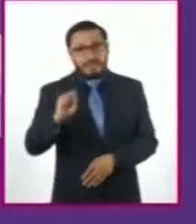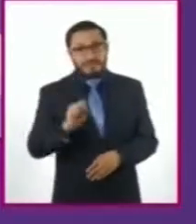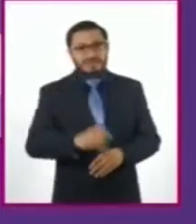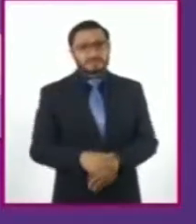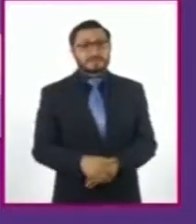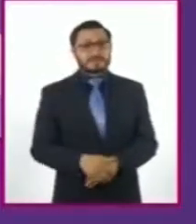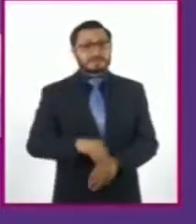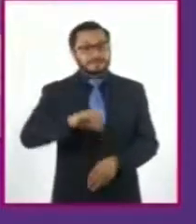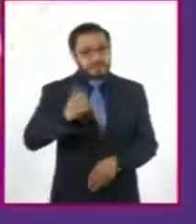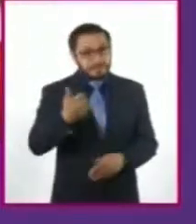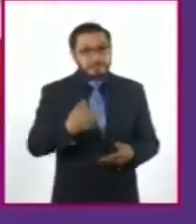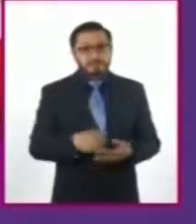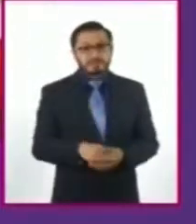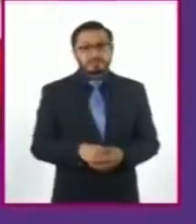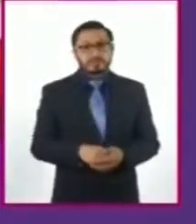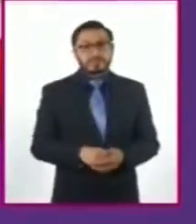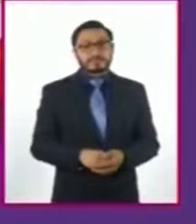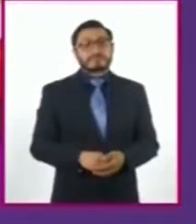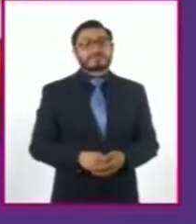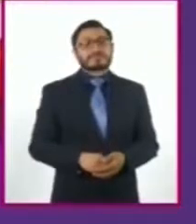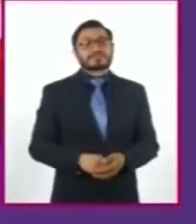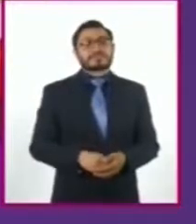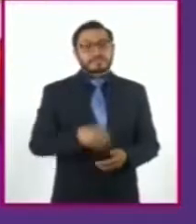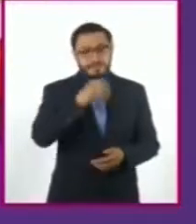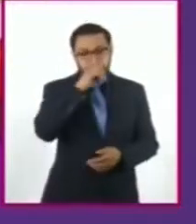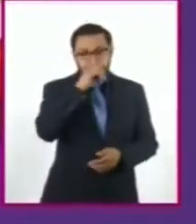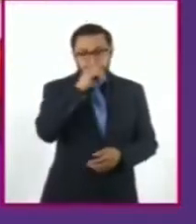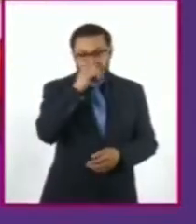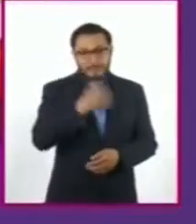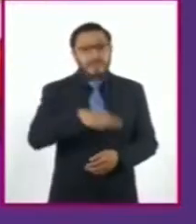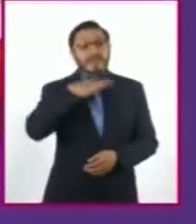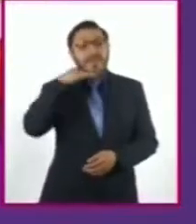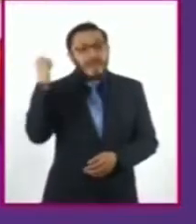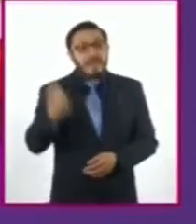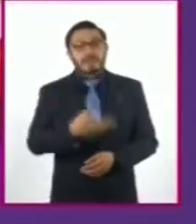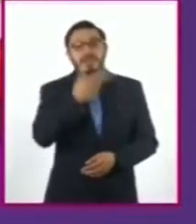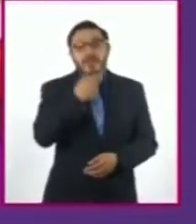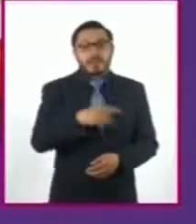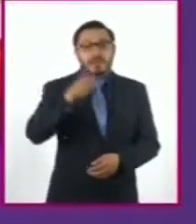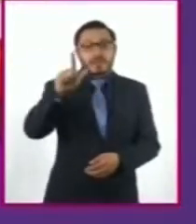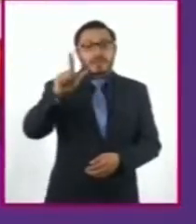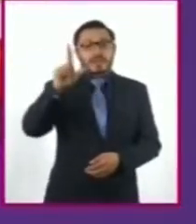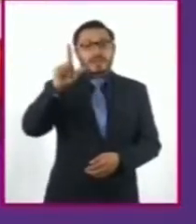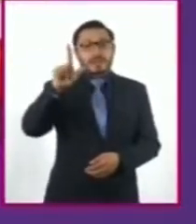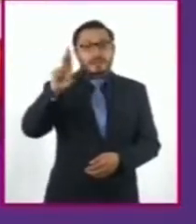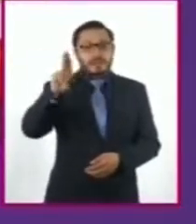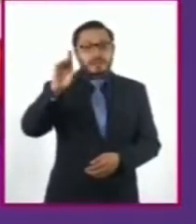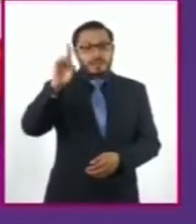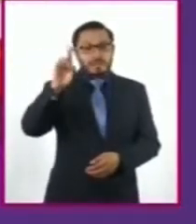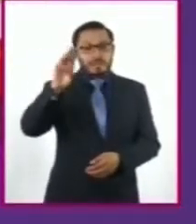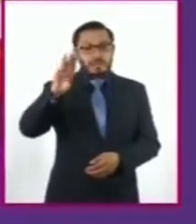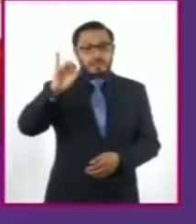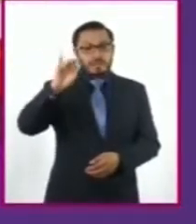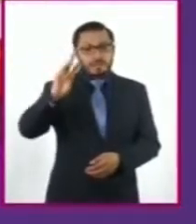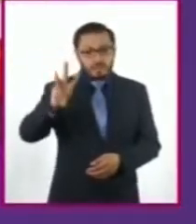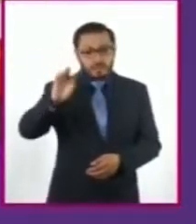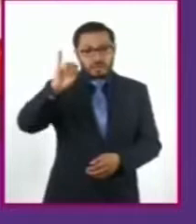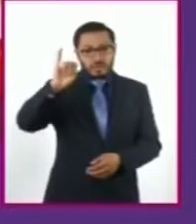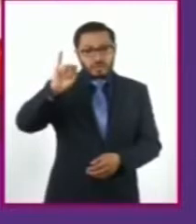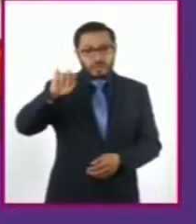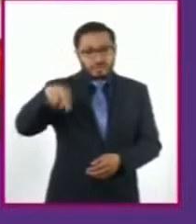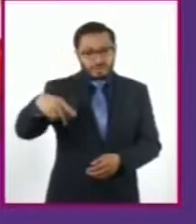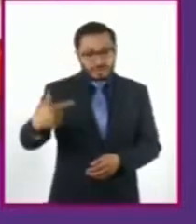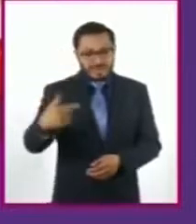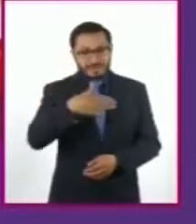Otro caso fue el compositor alemán Ludwig van Beethoven. Nació en el seno de una familia de